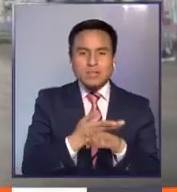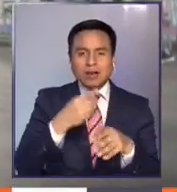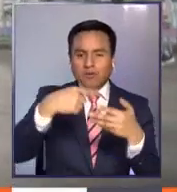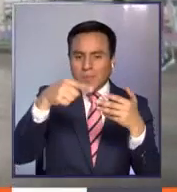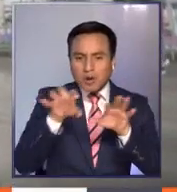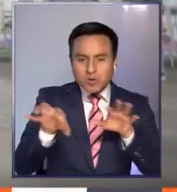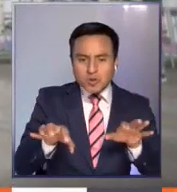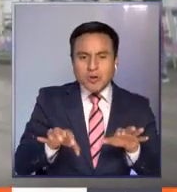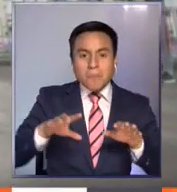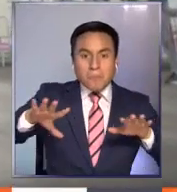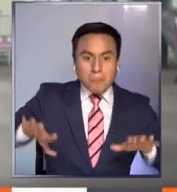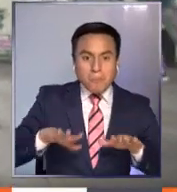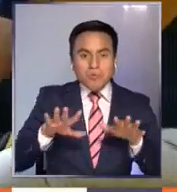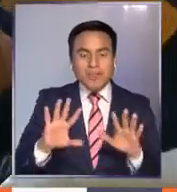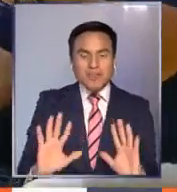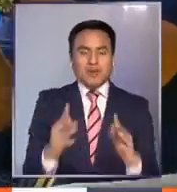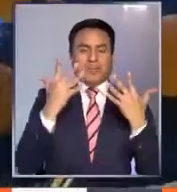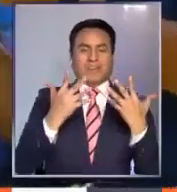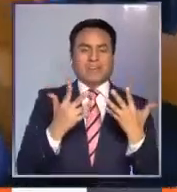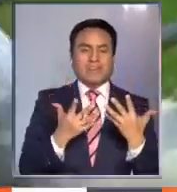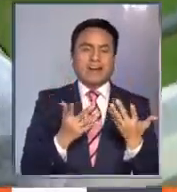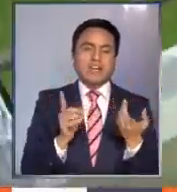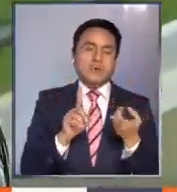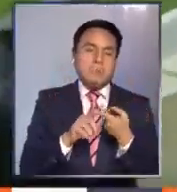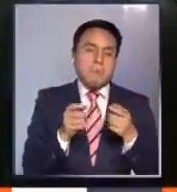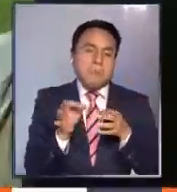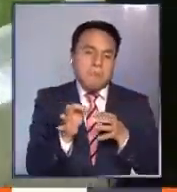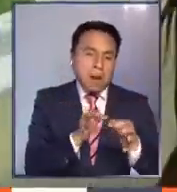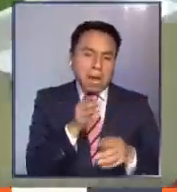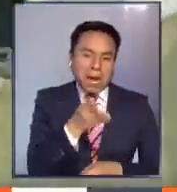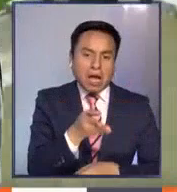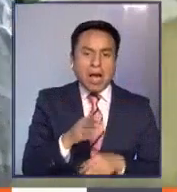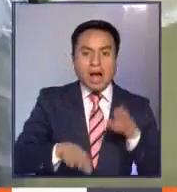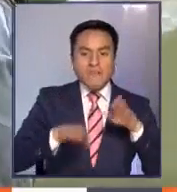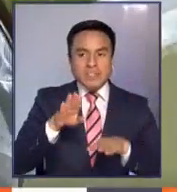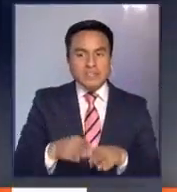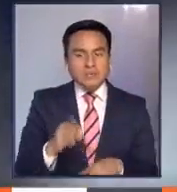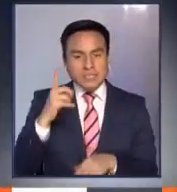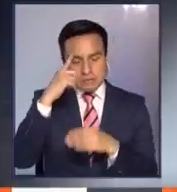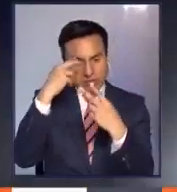recursos posibles para sorprender a su pareja, aunque a veces eso les cuesta